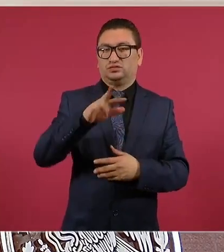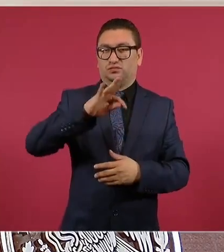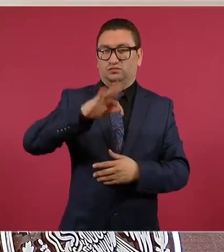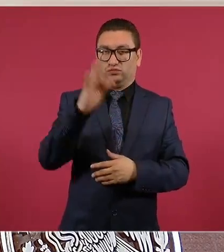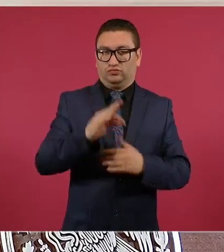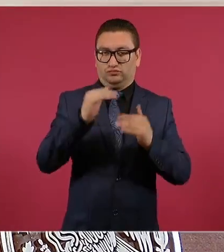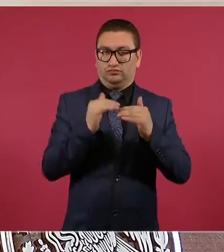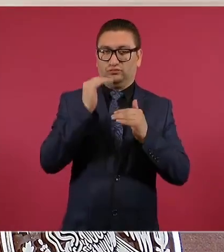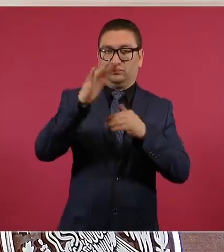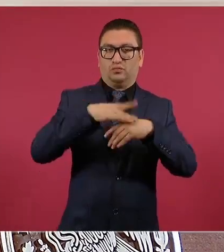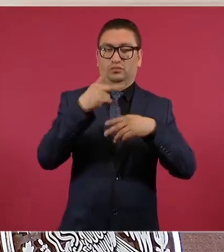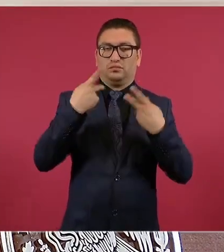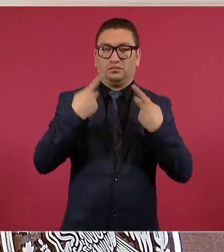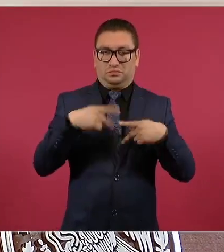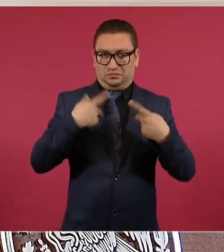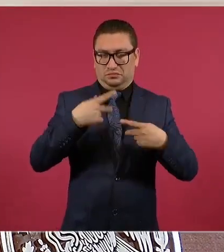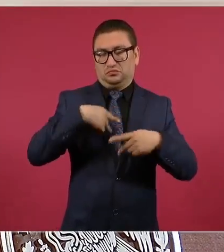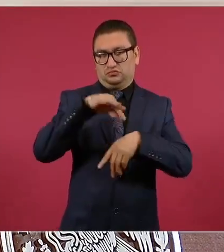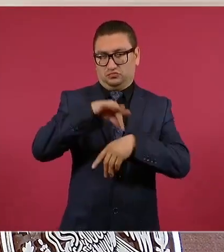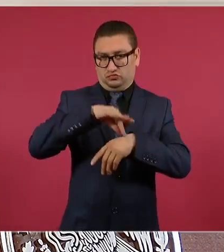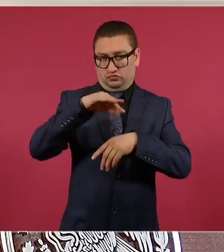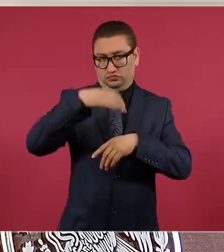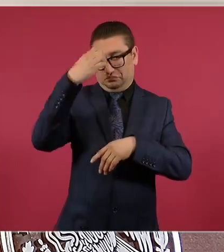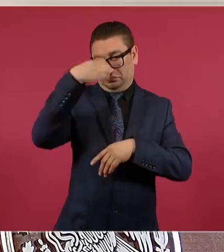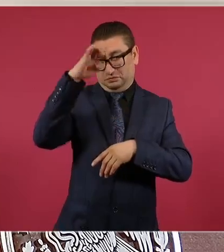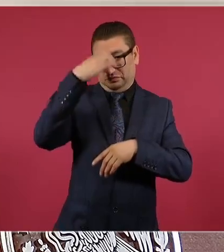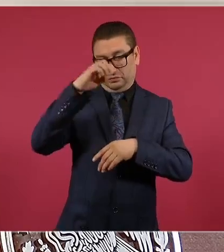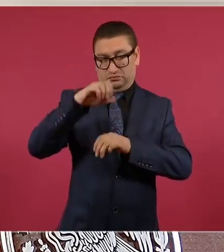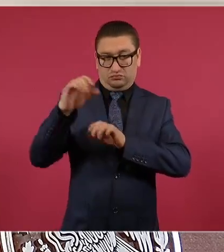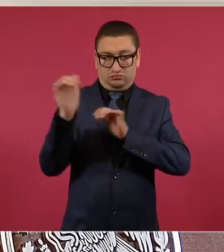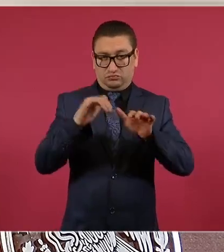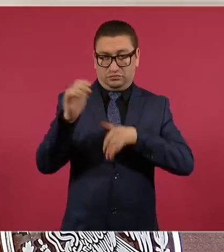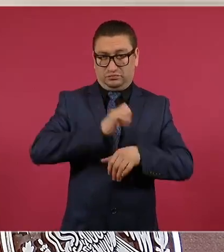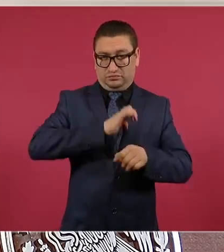18% en contratación de médicos especialistas y